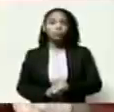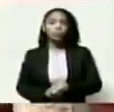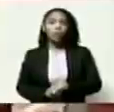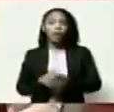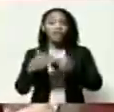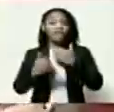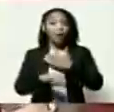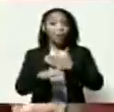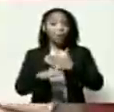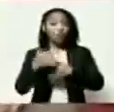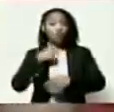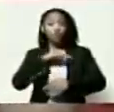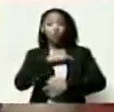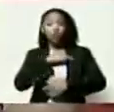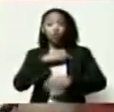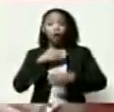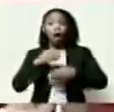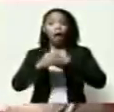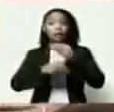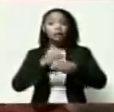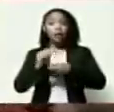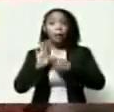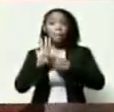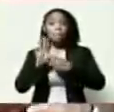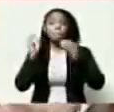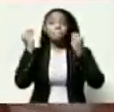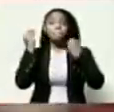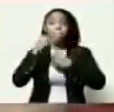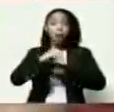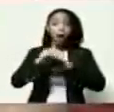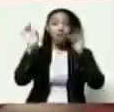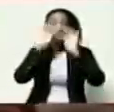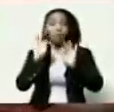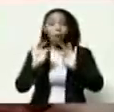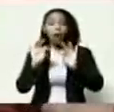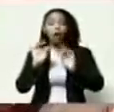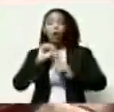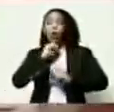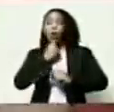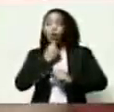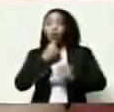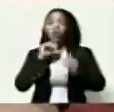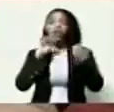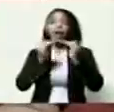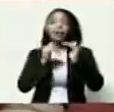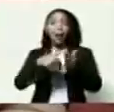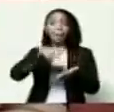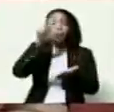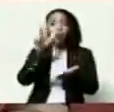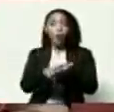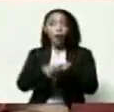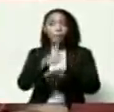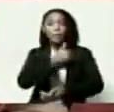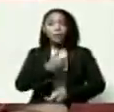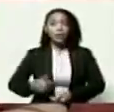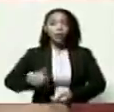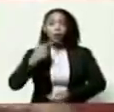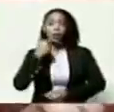es precisamente a darle más forma con un código de ética que va a aprobar el presidente. Nos